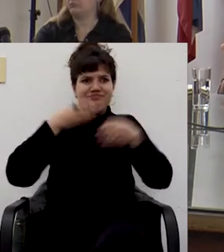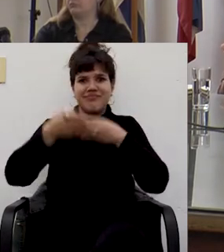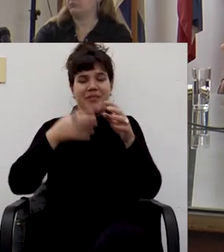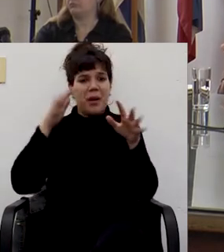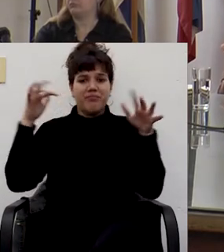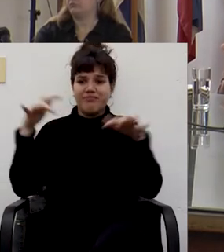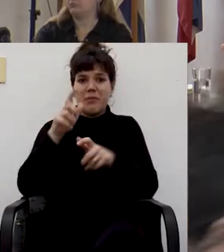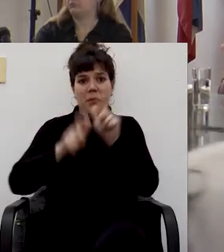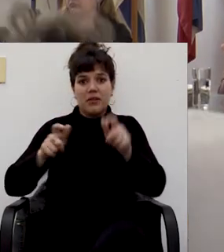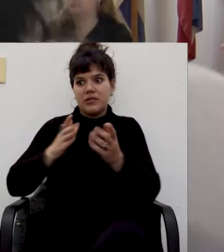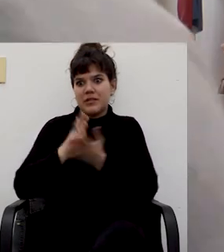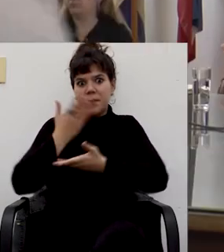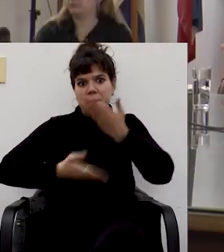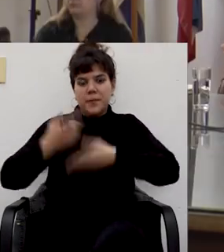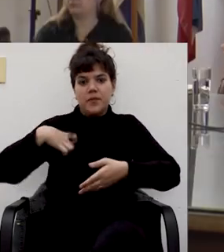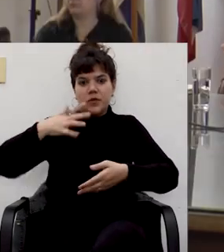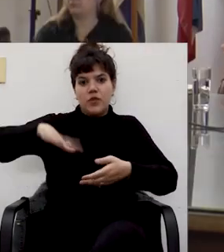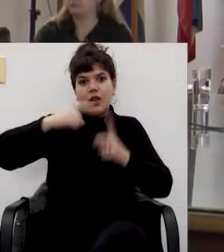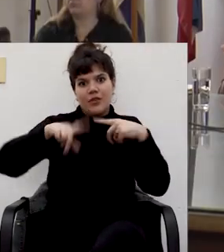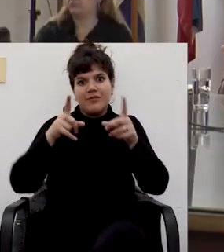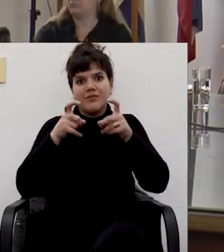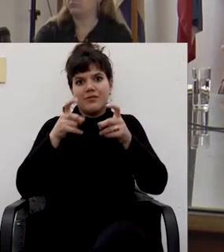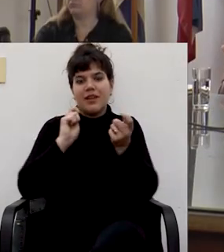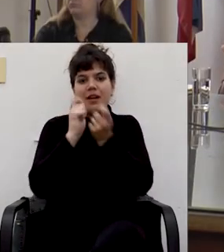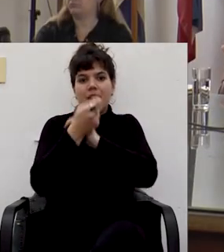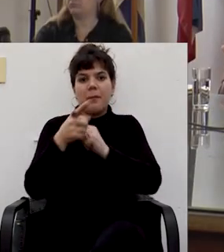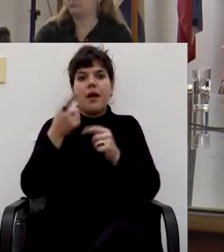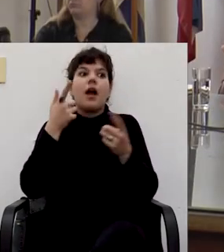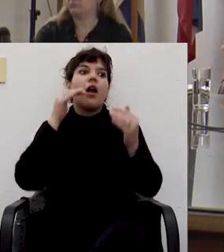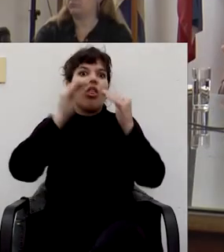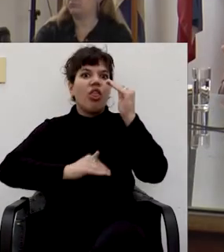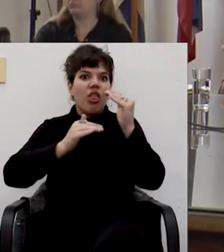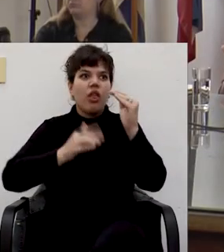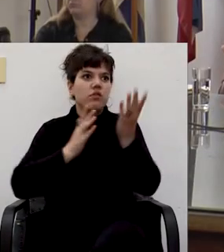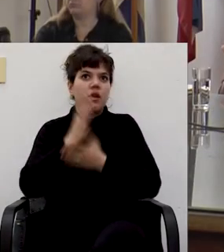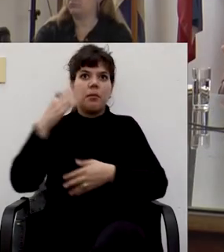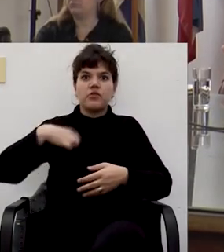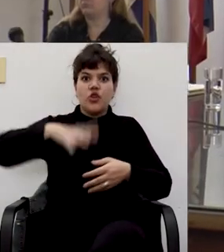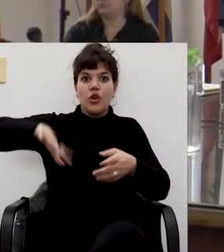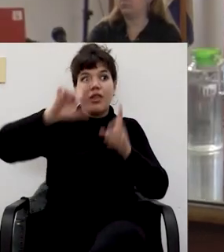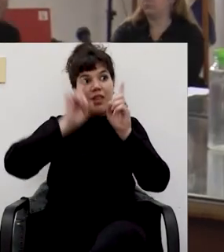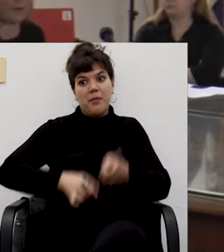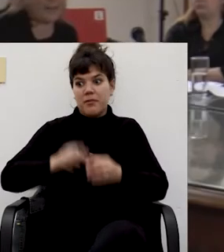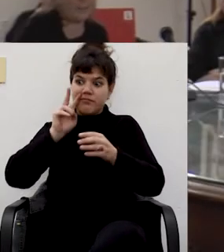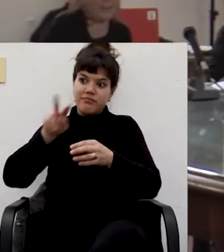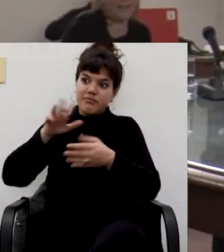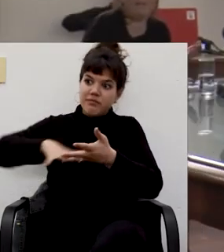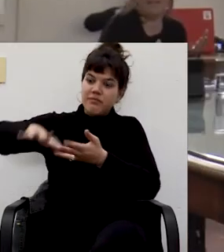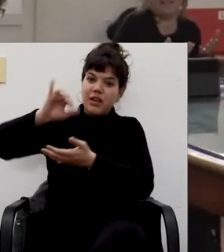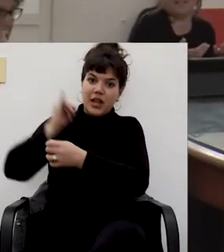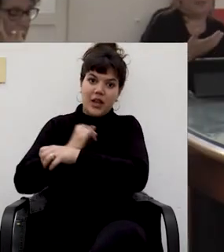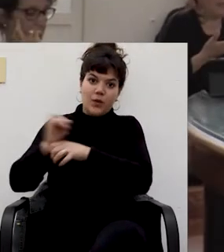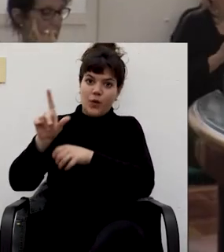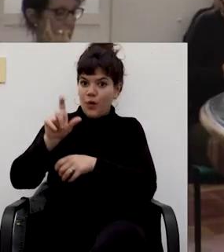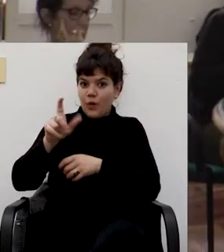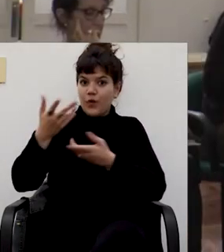interacción con la sociedad, ¿no? Lo que si las desigualdades que vemos a nivel social se permean en la institución, claramente, ¿no?